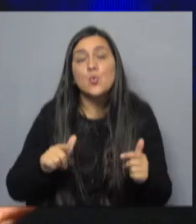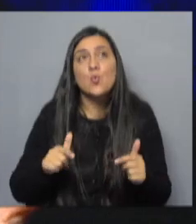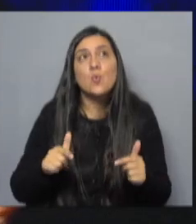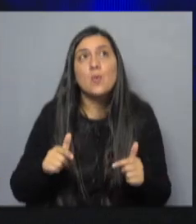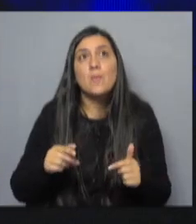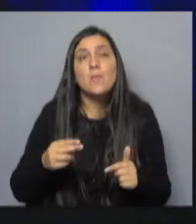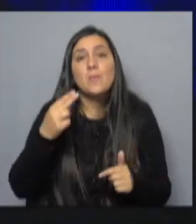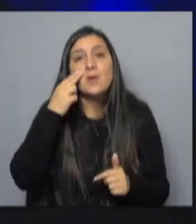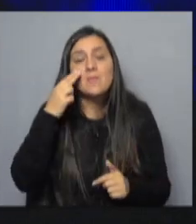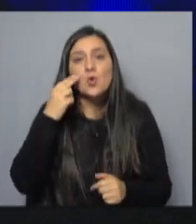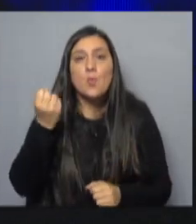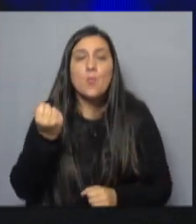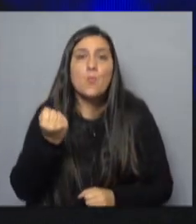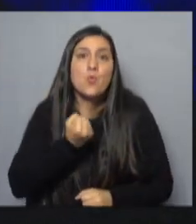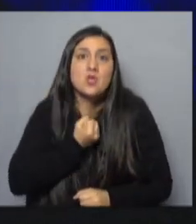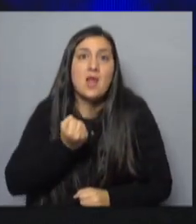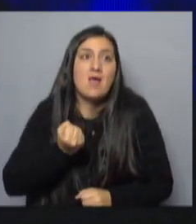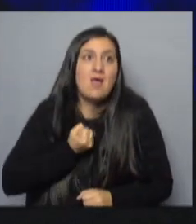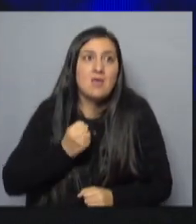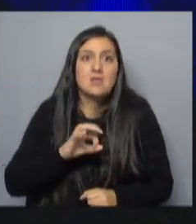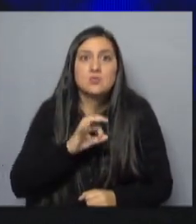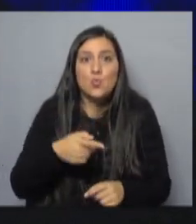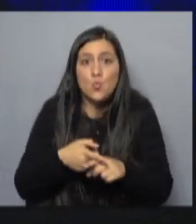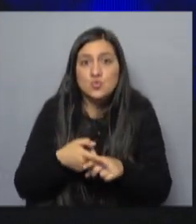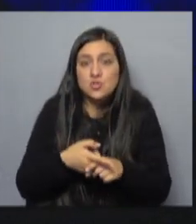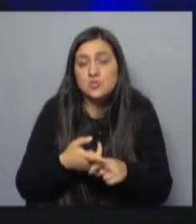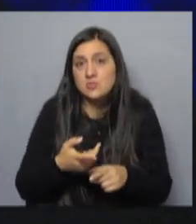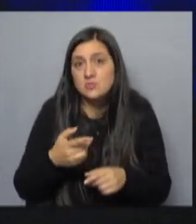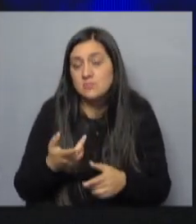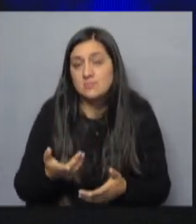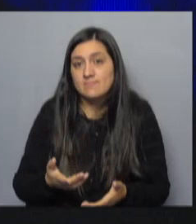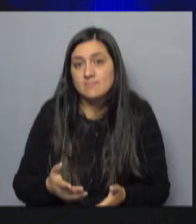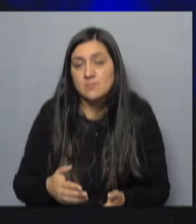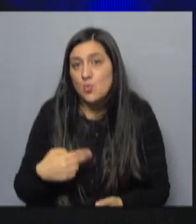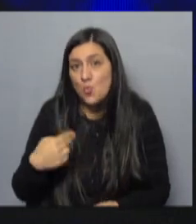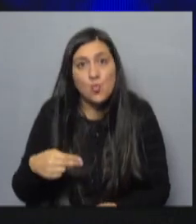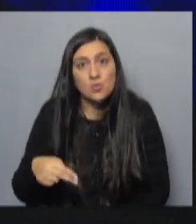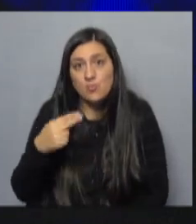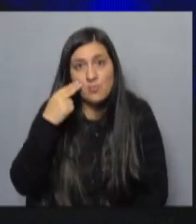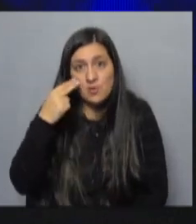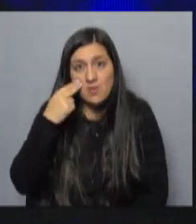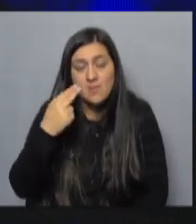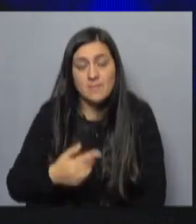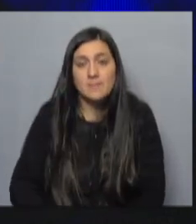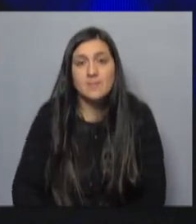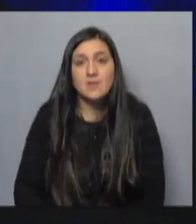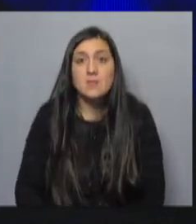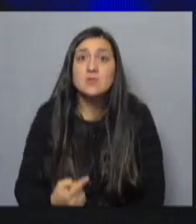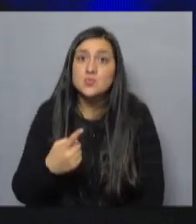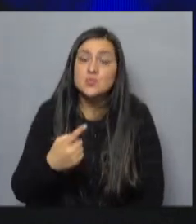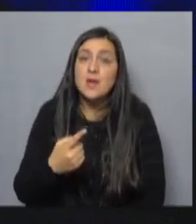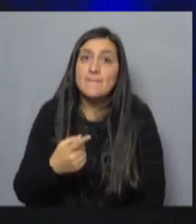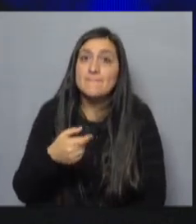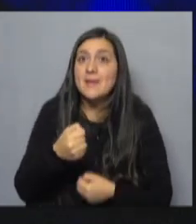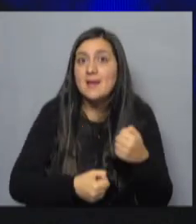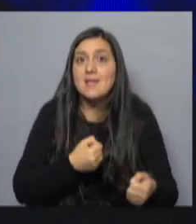con puñaladas o cuchillos, como está pasando constantemente las 24 horas en la cárcel. Pero si en una de esas peleas me hubiesen